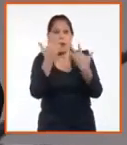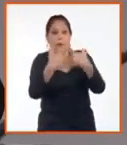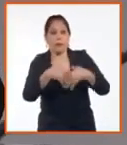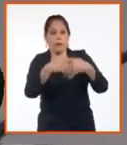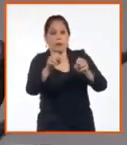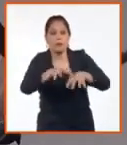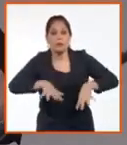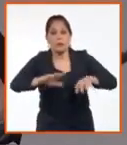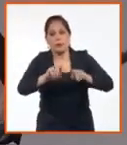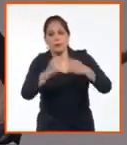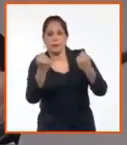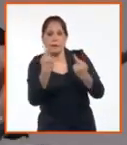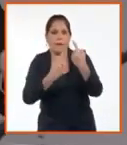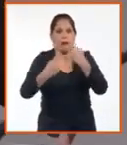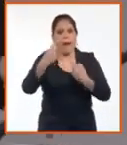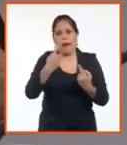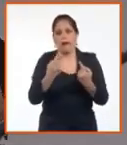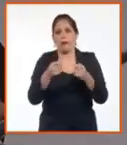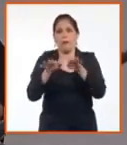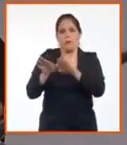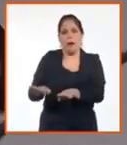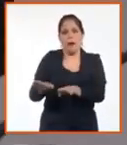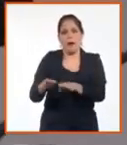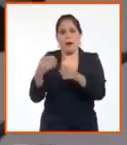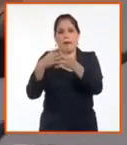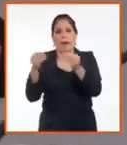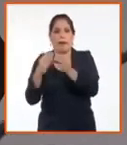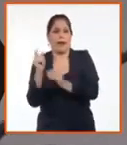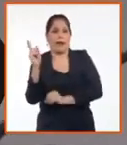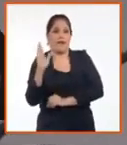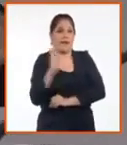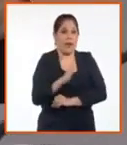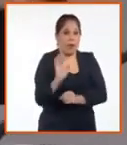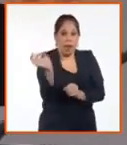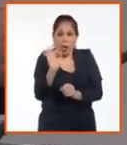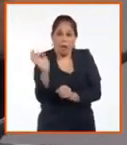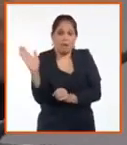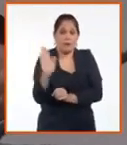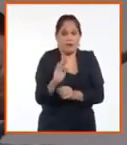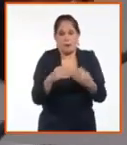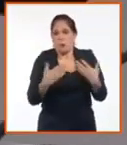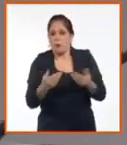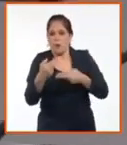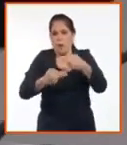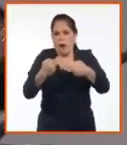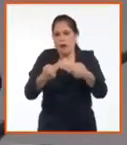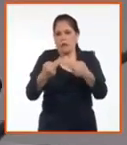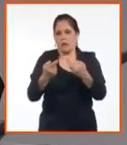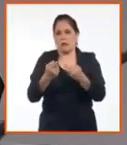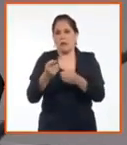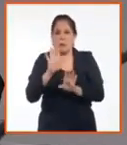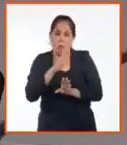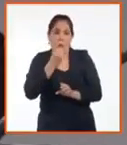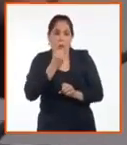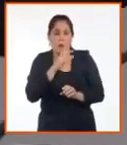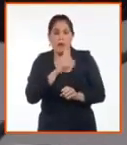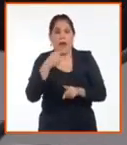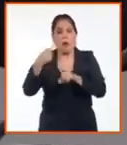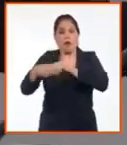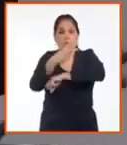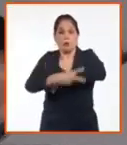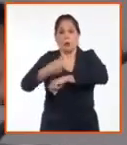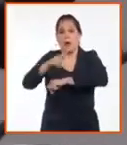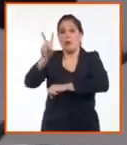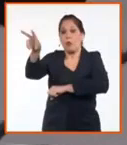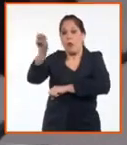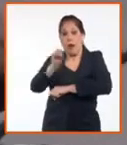que tuvo una rotura o que hay una materia prima que debía llegar él no llegó cómo hacer nivelación y traerla desde de otra